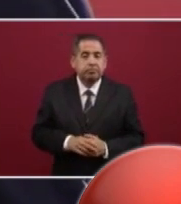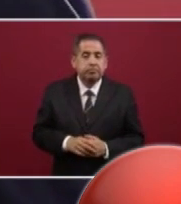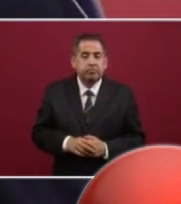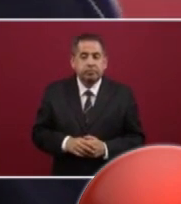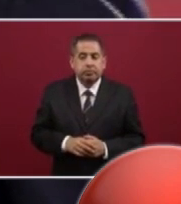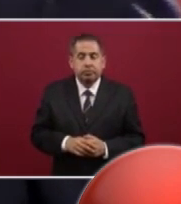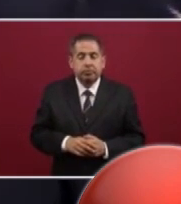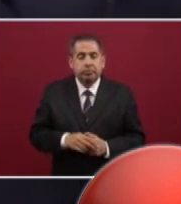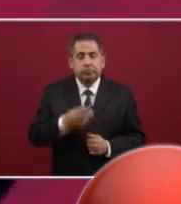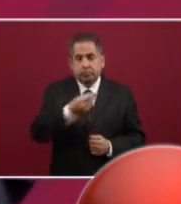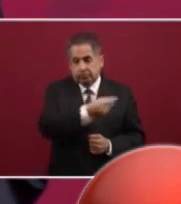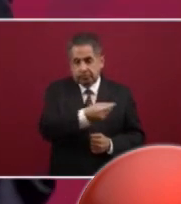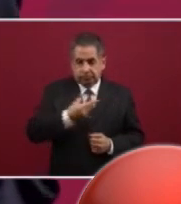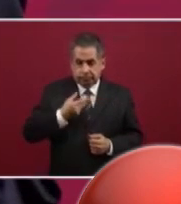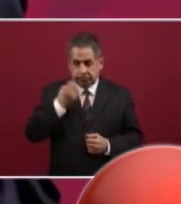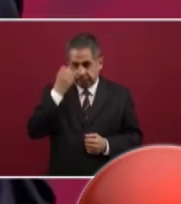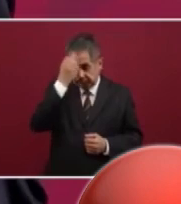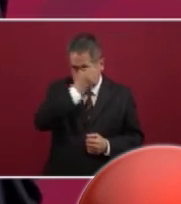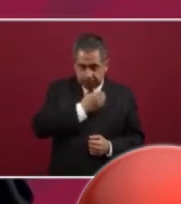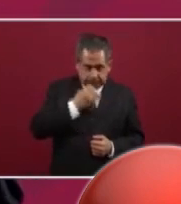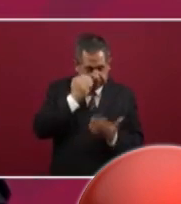el avalúo